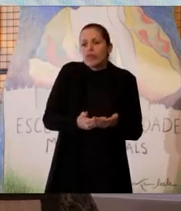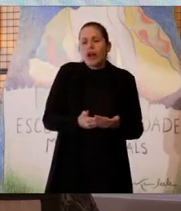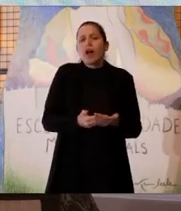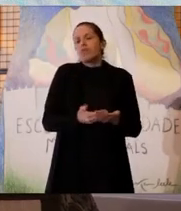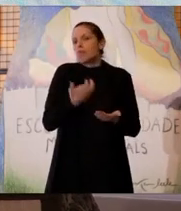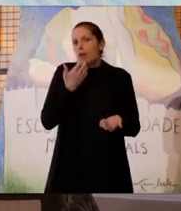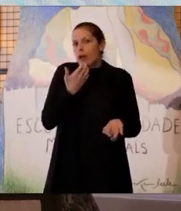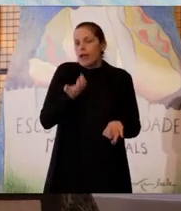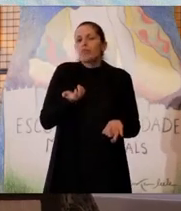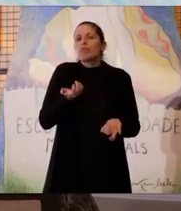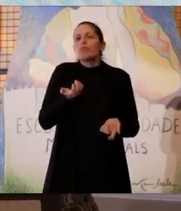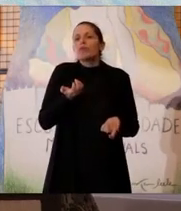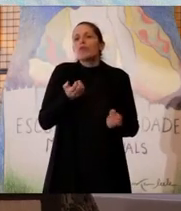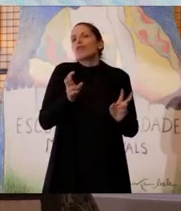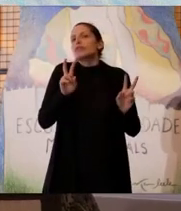para